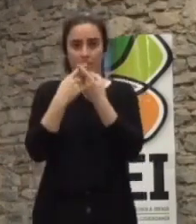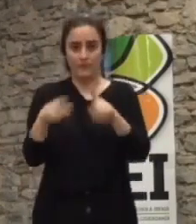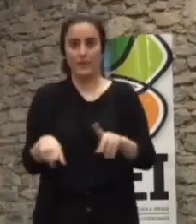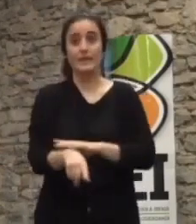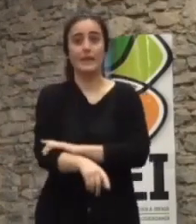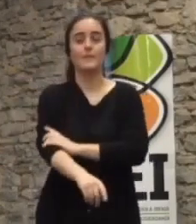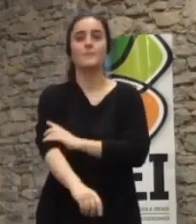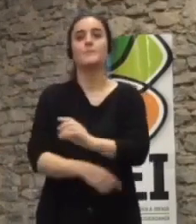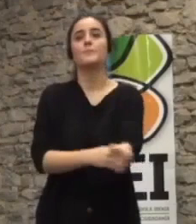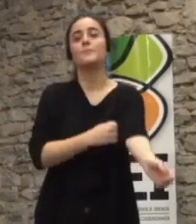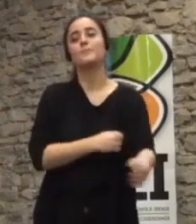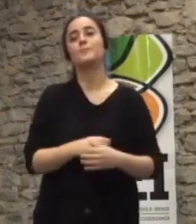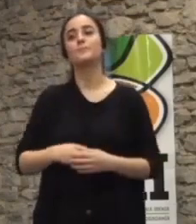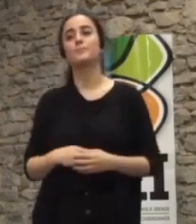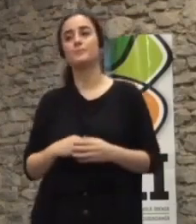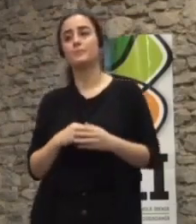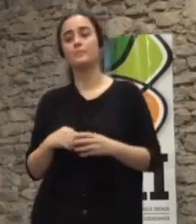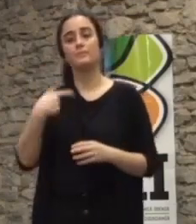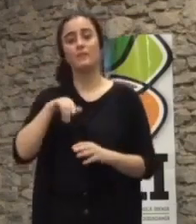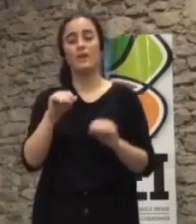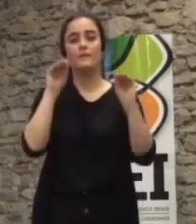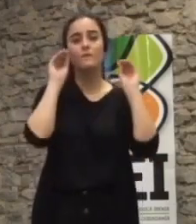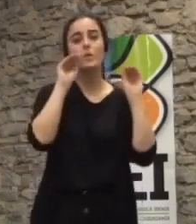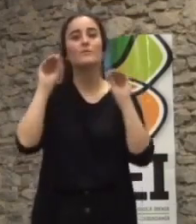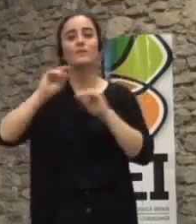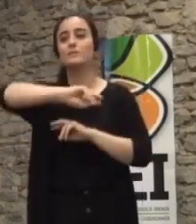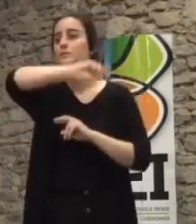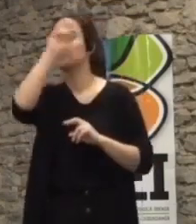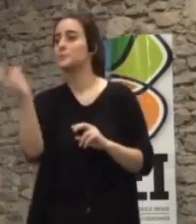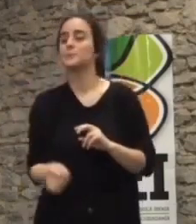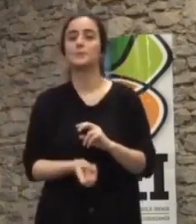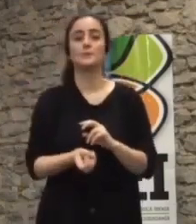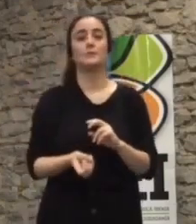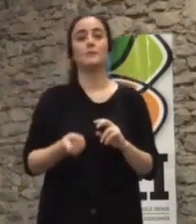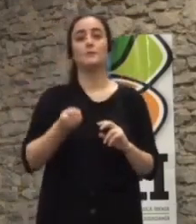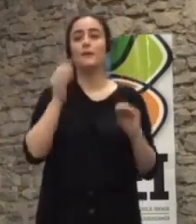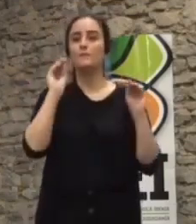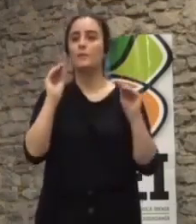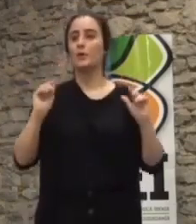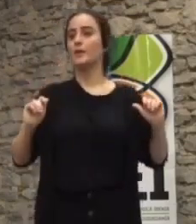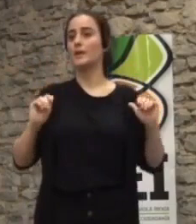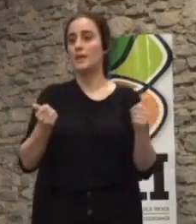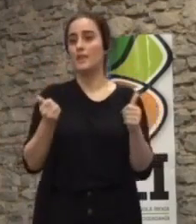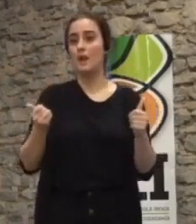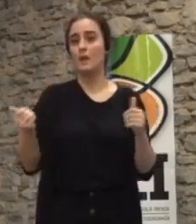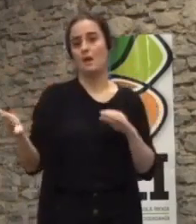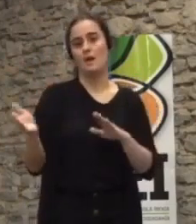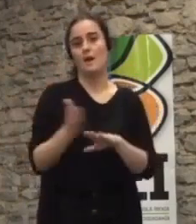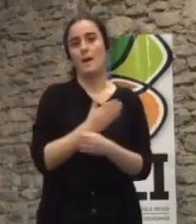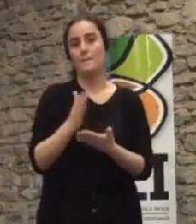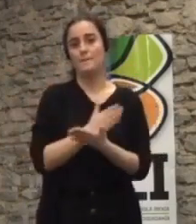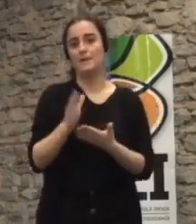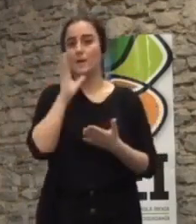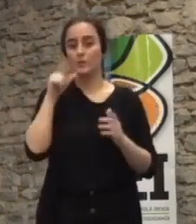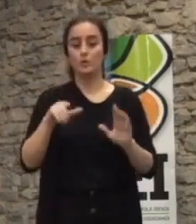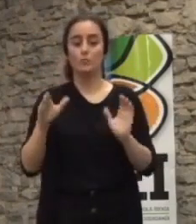Dentro de todas las múltiples formaciones que hemos realizado, al margen de la formación inicial que se realizó antes de comenzar la andadura